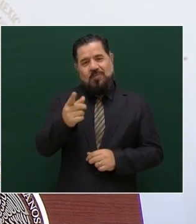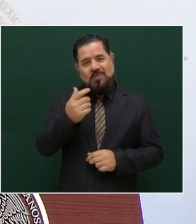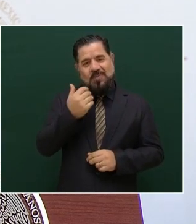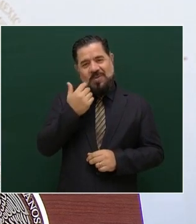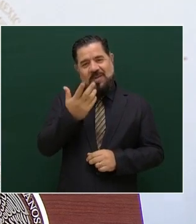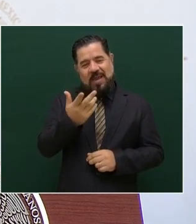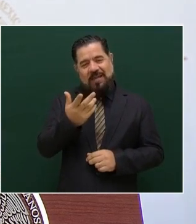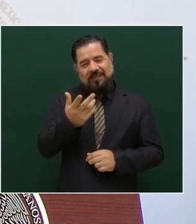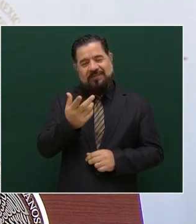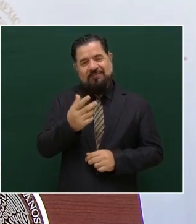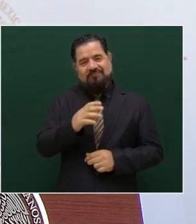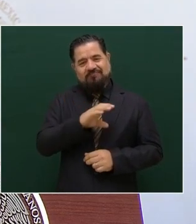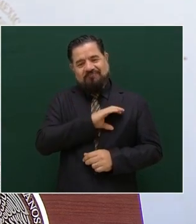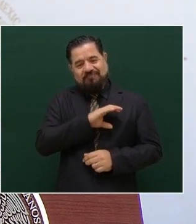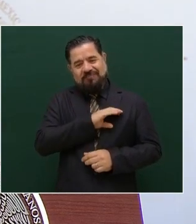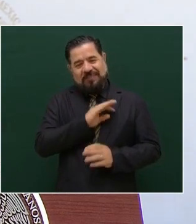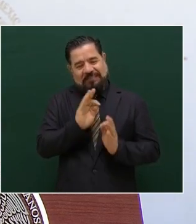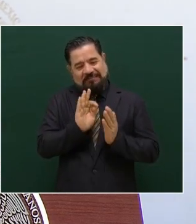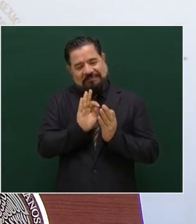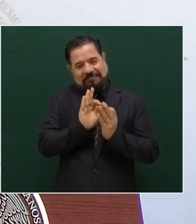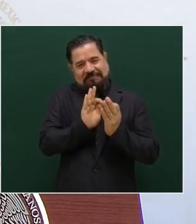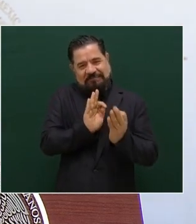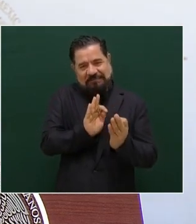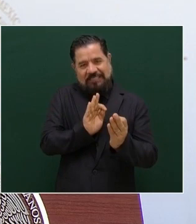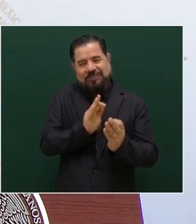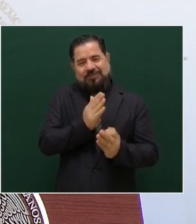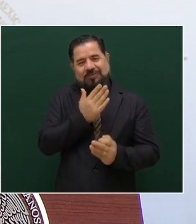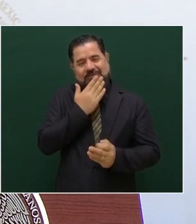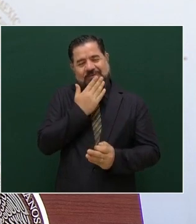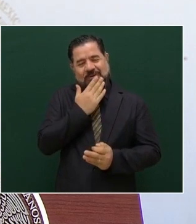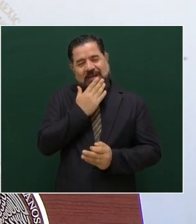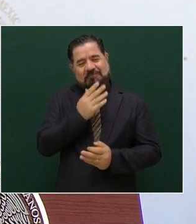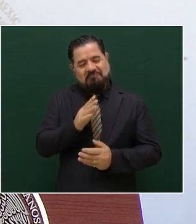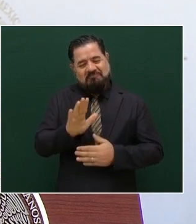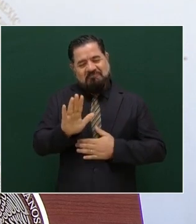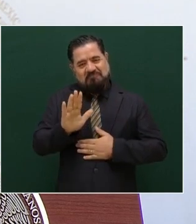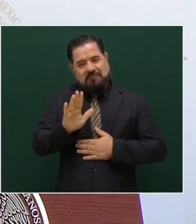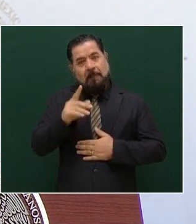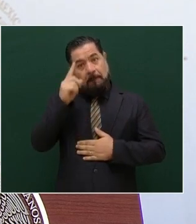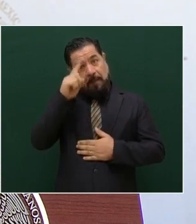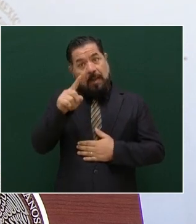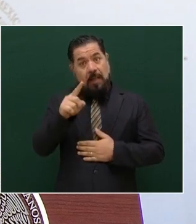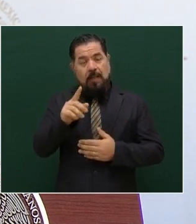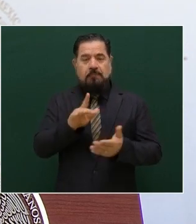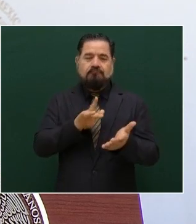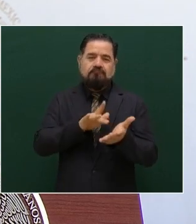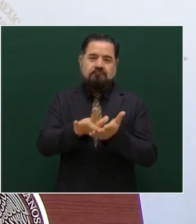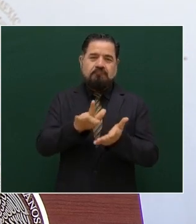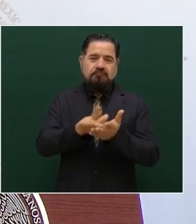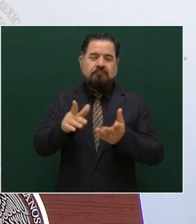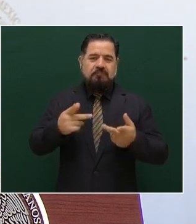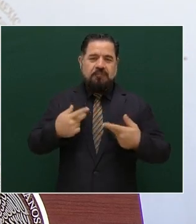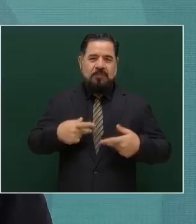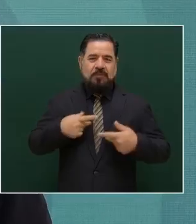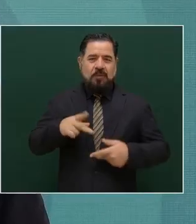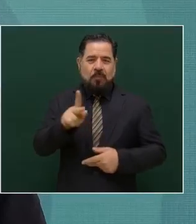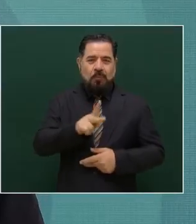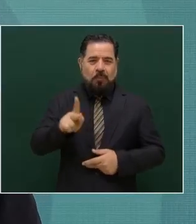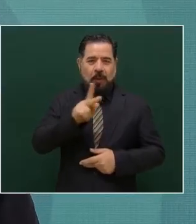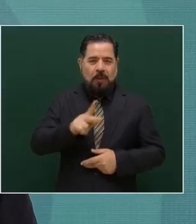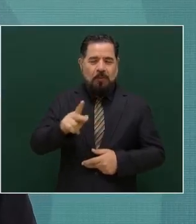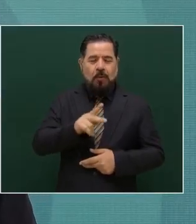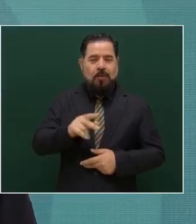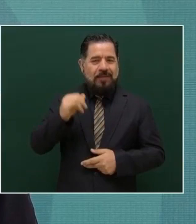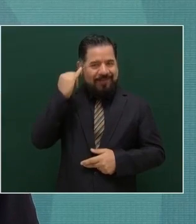compromiso, su cercanía, su cariño, particularmente con la etnia yaqui. Quiero,